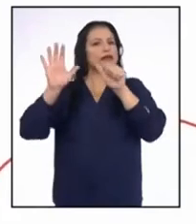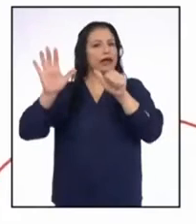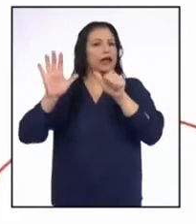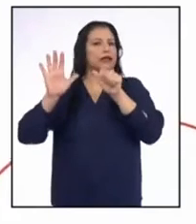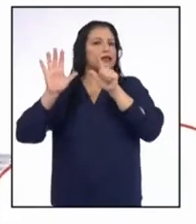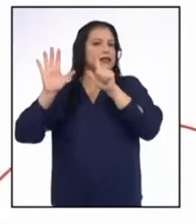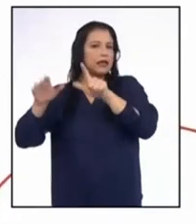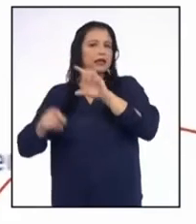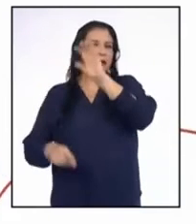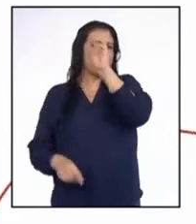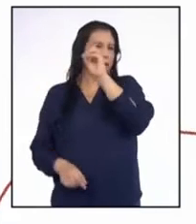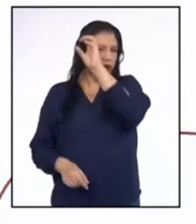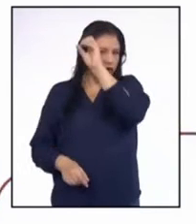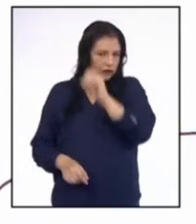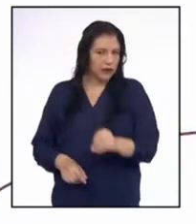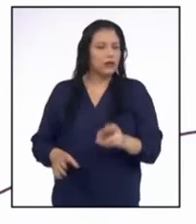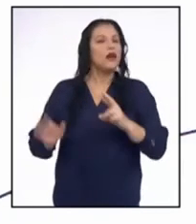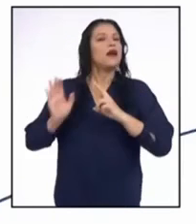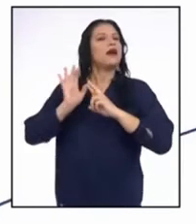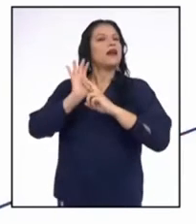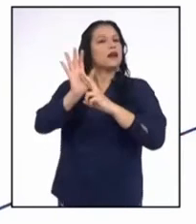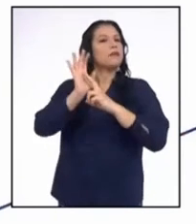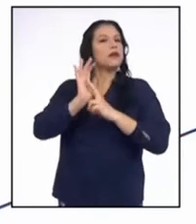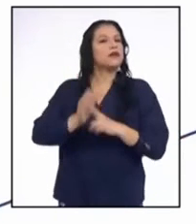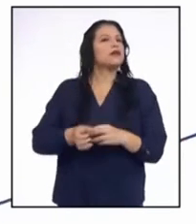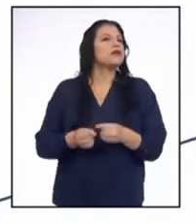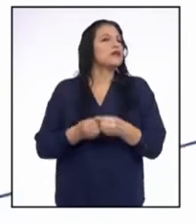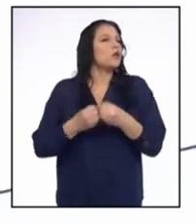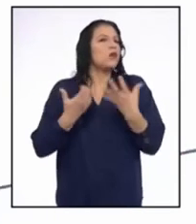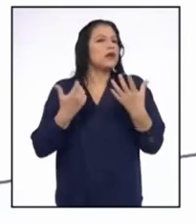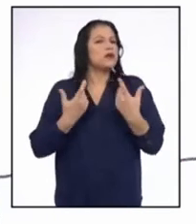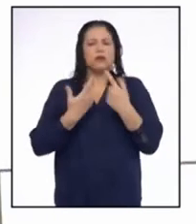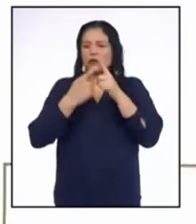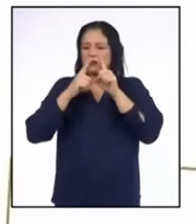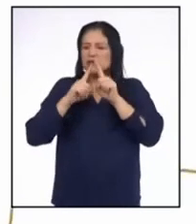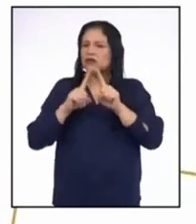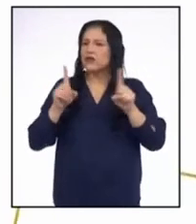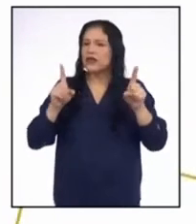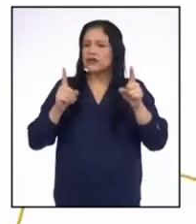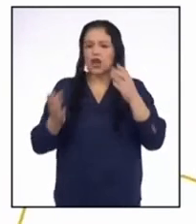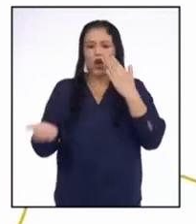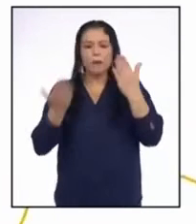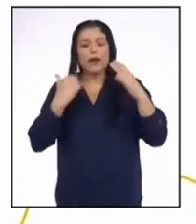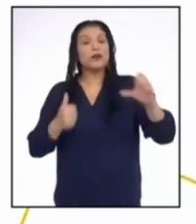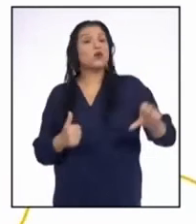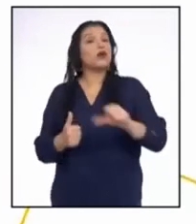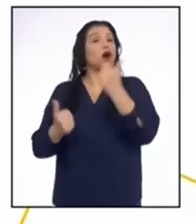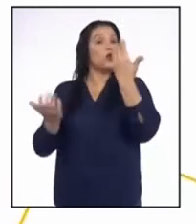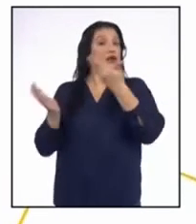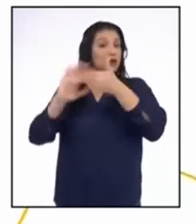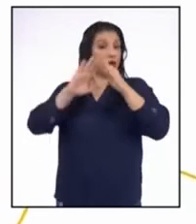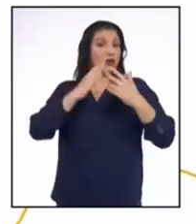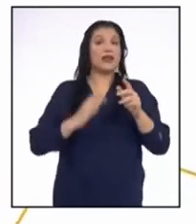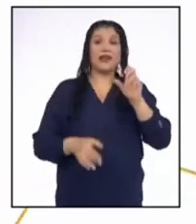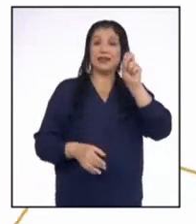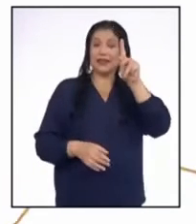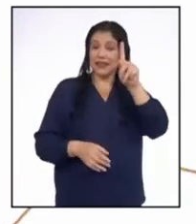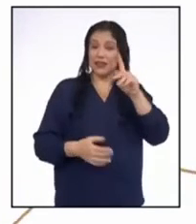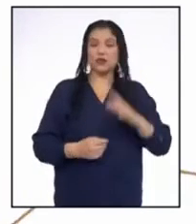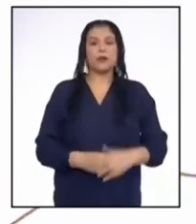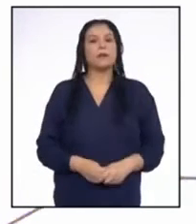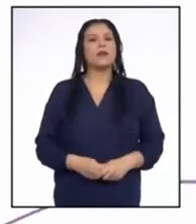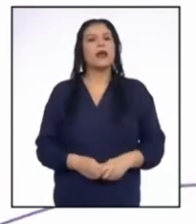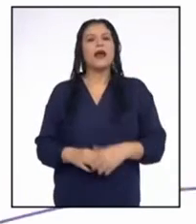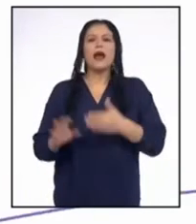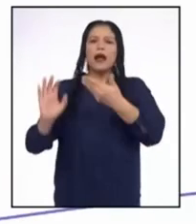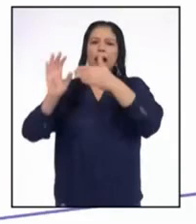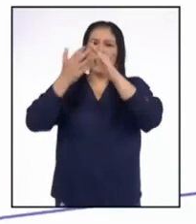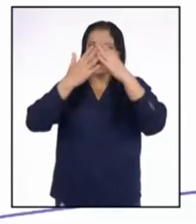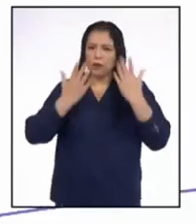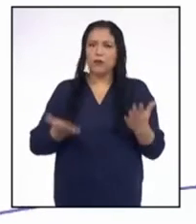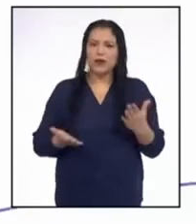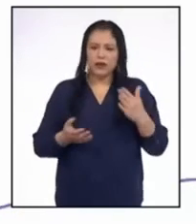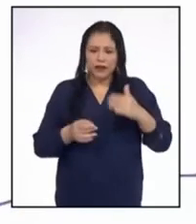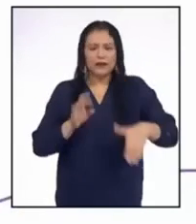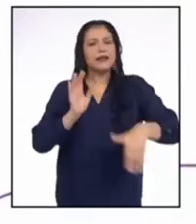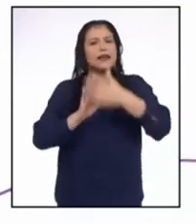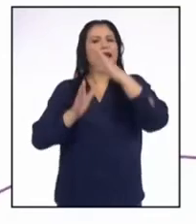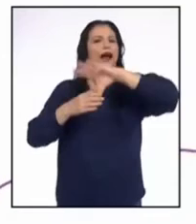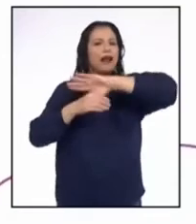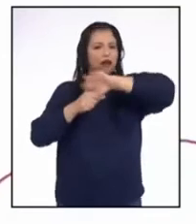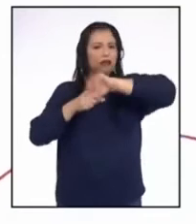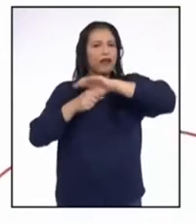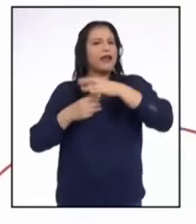54,67%. Representa un valor muy heterogéneo en comparación con la comunidad quichua. La comunidad irá a las